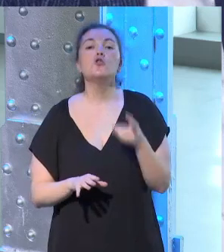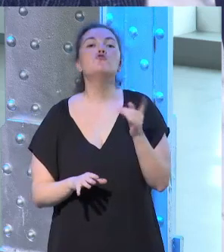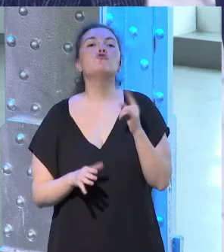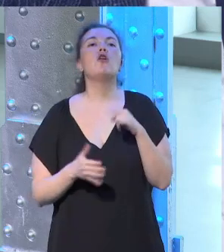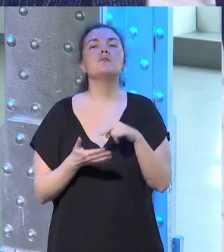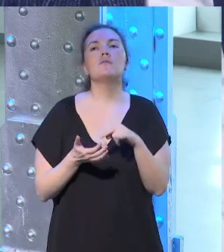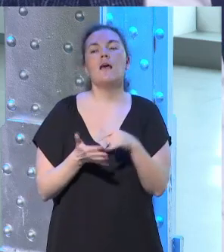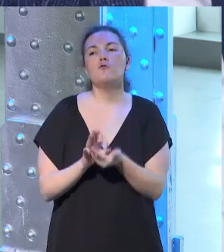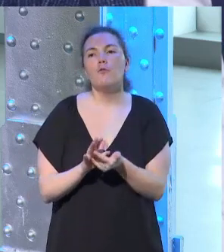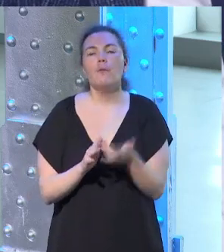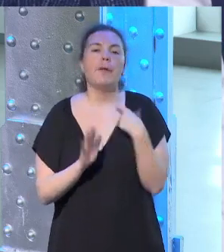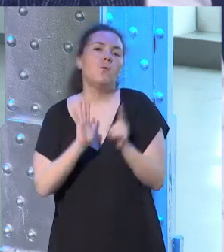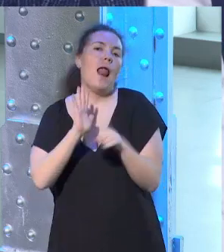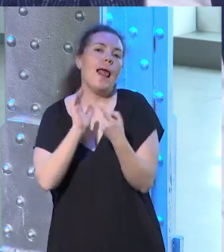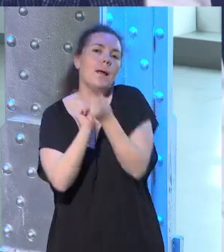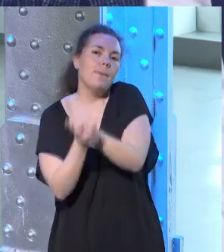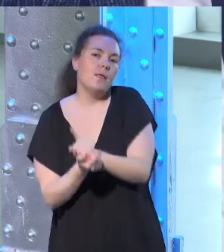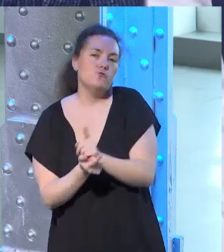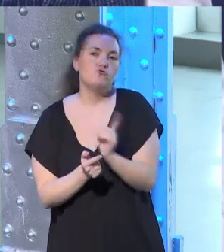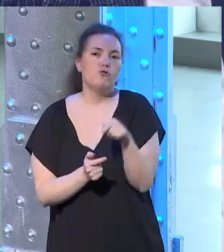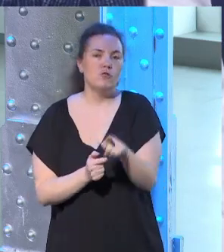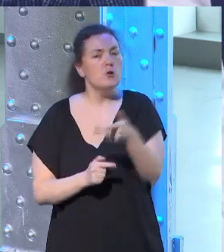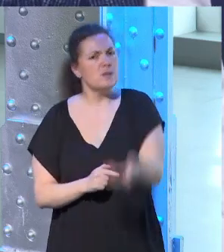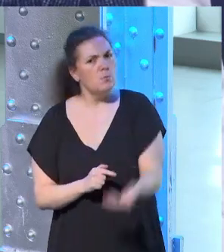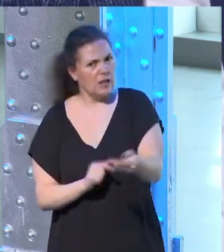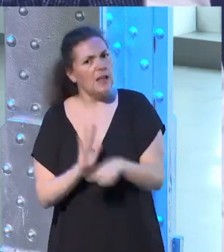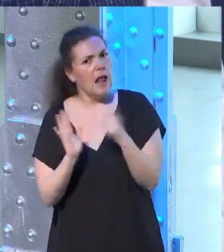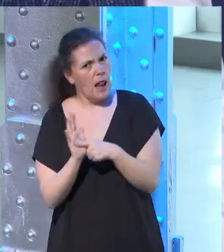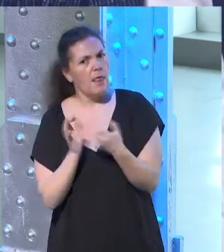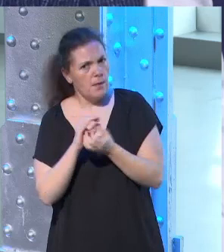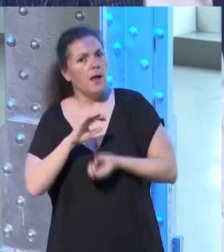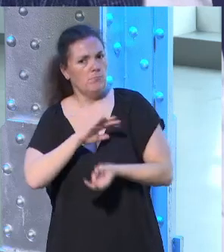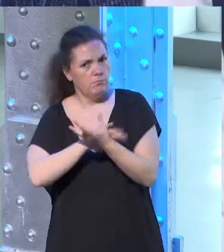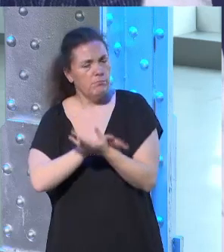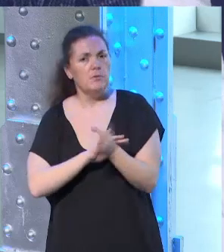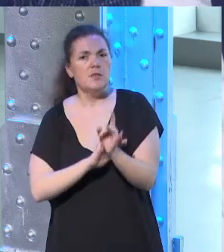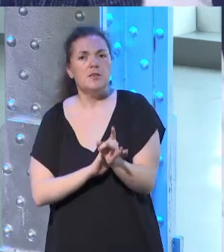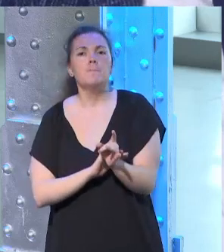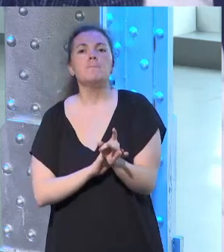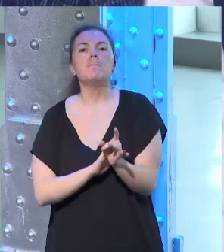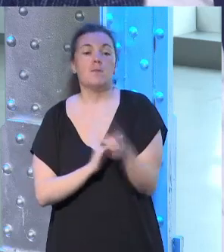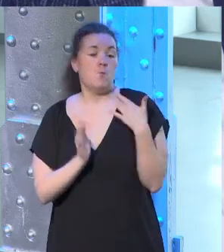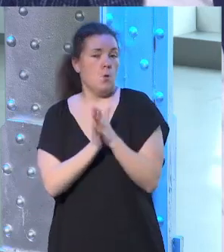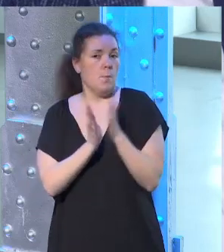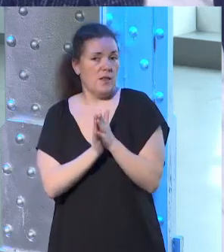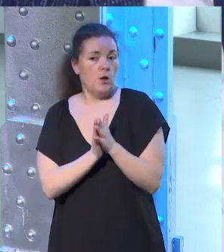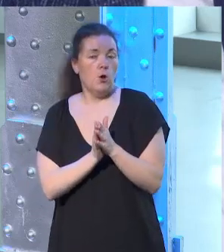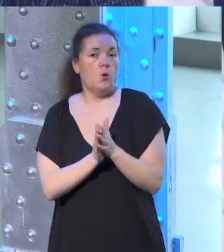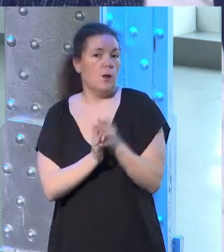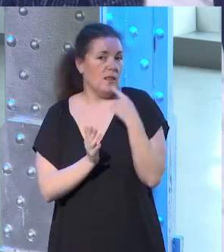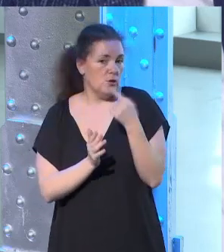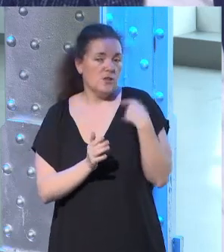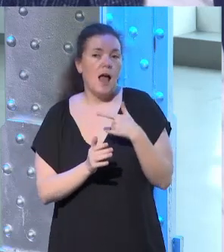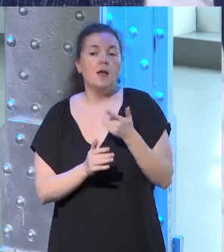todo fiarlo a la futura ley de cambio climático, que es importante y la vamos a tener que desarrollar. Y como aportan mis compañeros, estamos